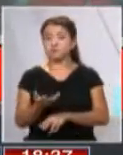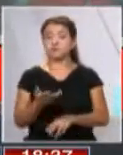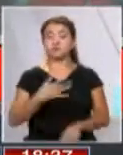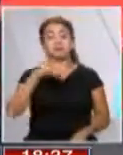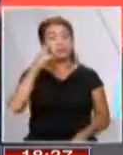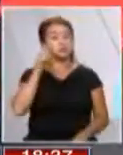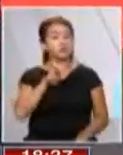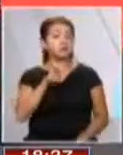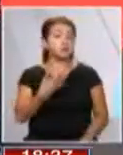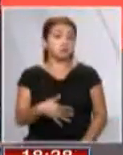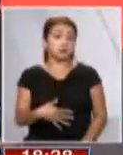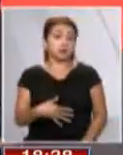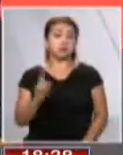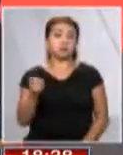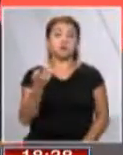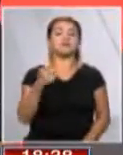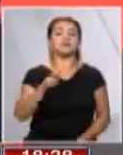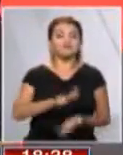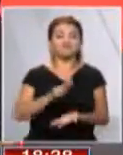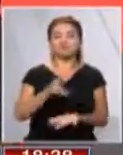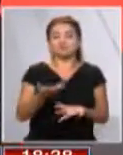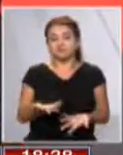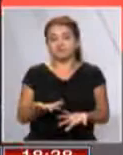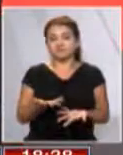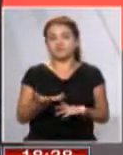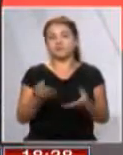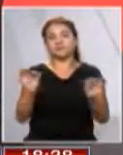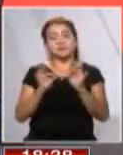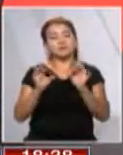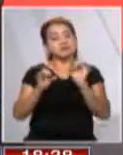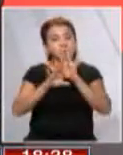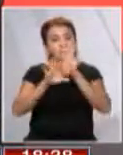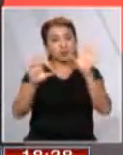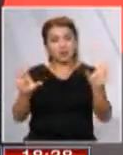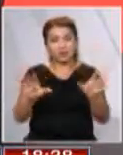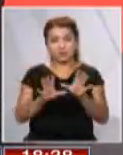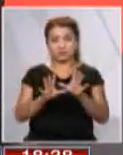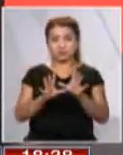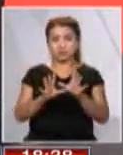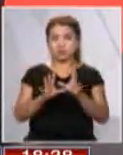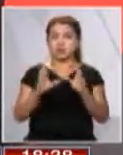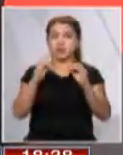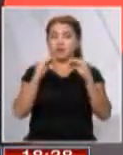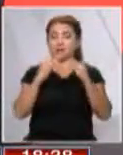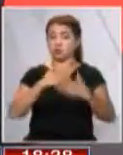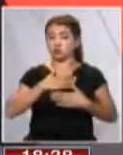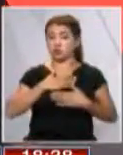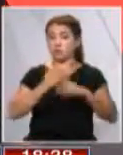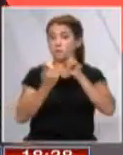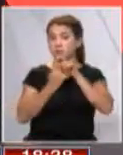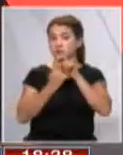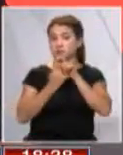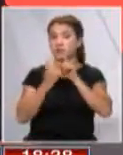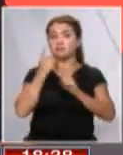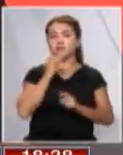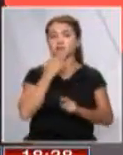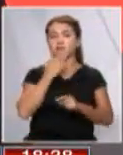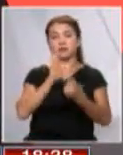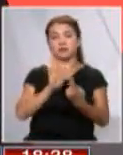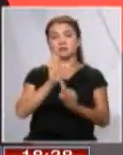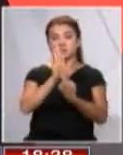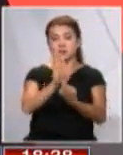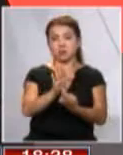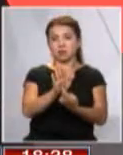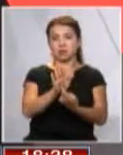importante ratificar y dejar muy en claro y en ese sentido hablo título personal pero también representando